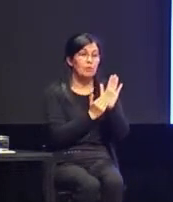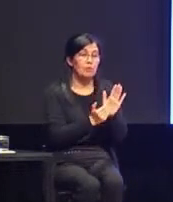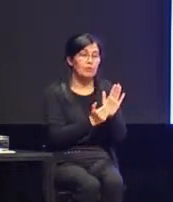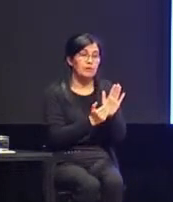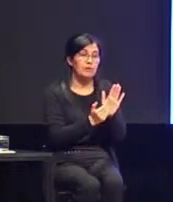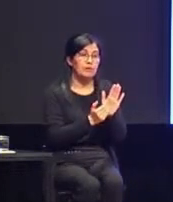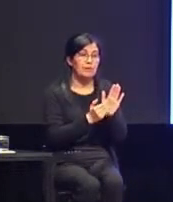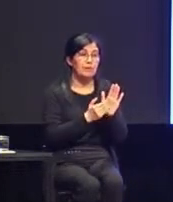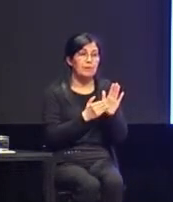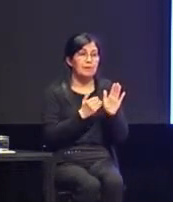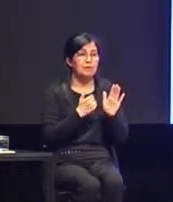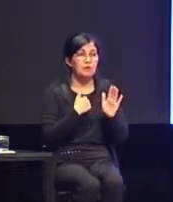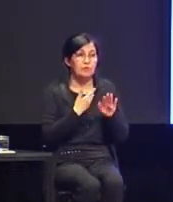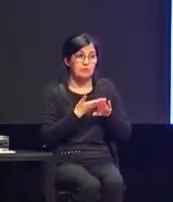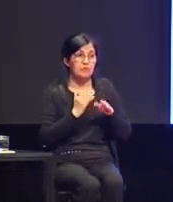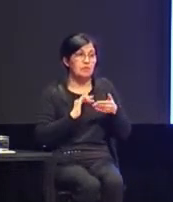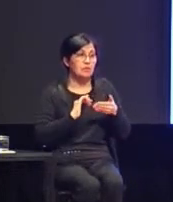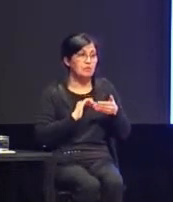pido disculpas si alguien